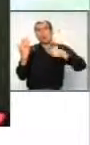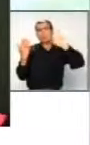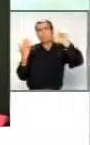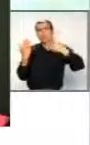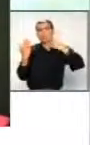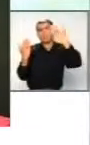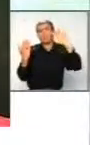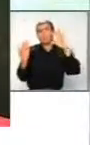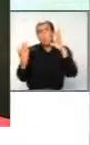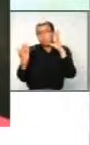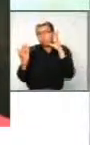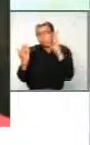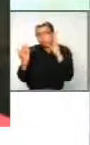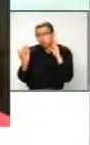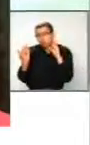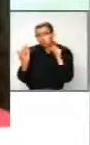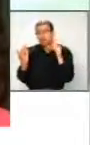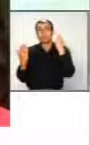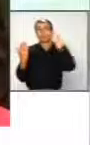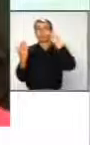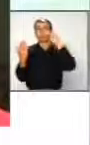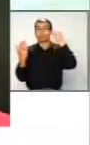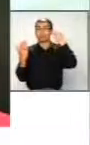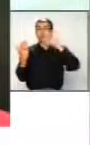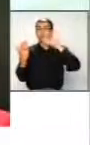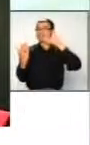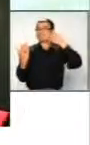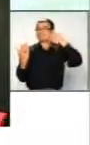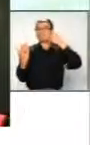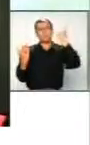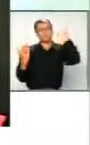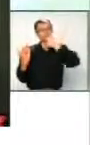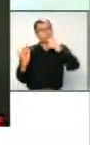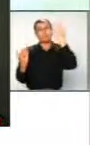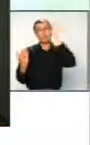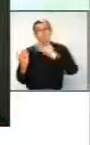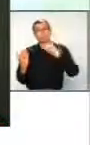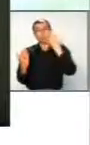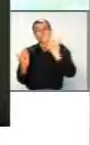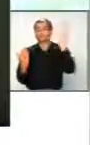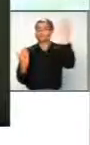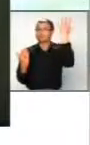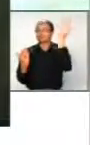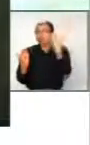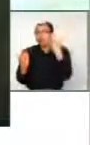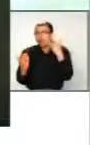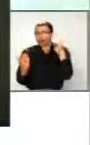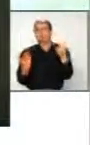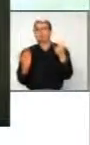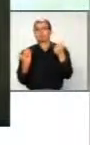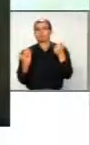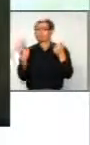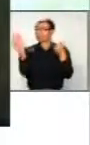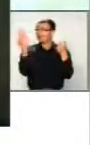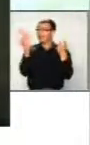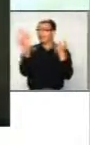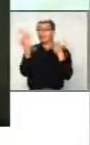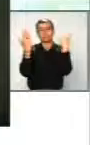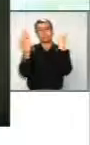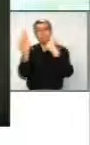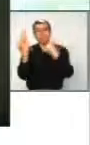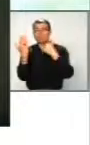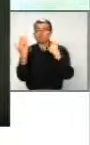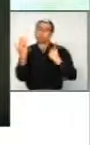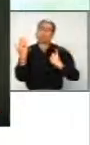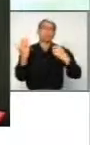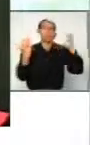realmente se refleja en los ojos, se refleja en la sonrisa, se refleja en la vida de todos los días, y no es un asunto externo que haya que